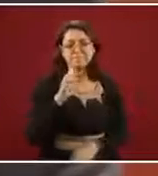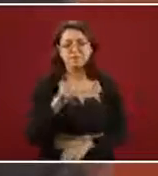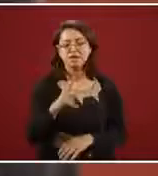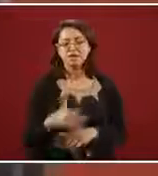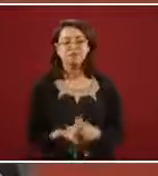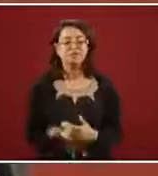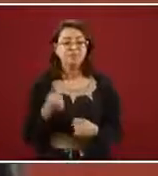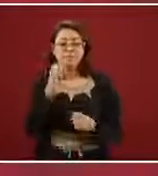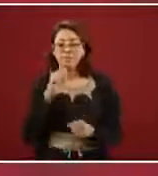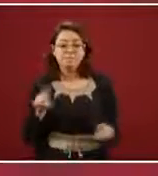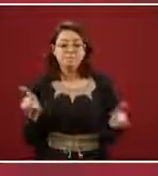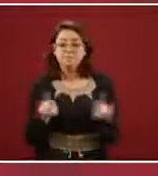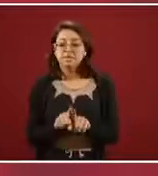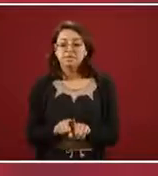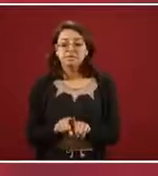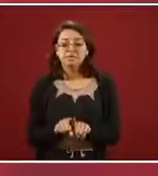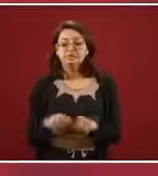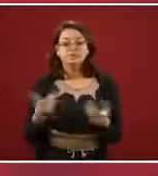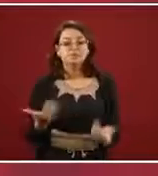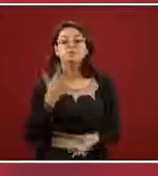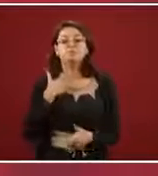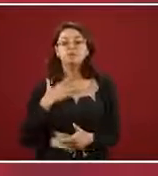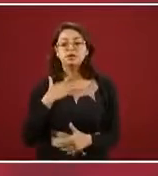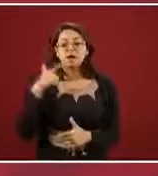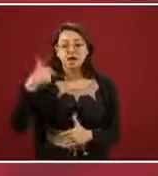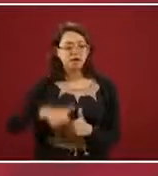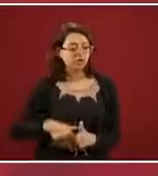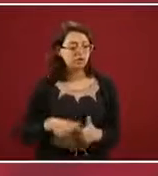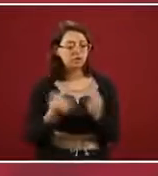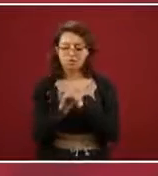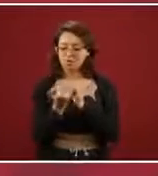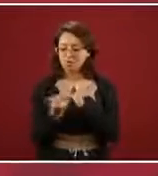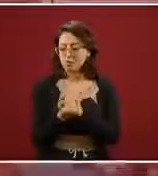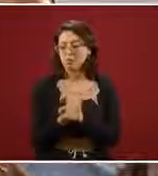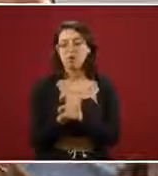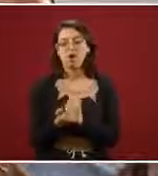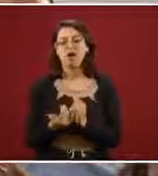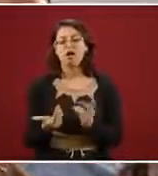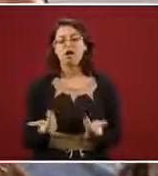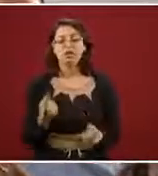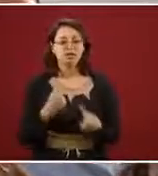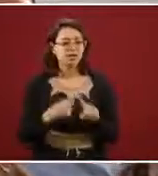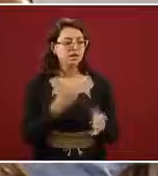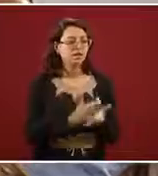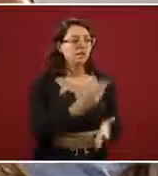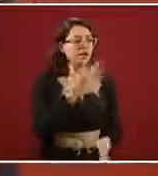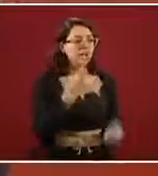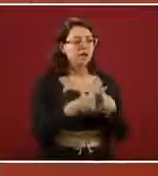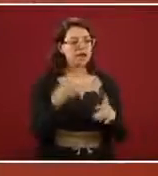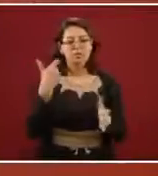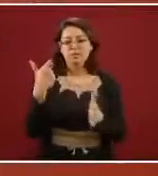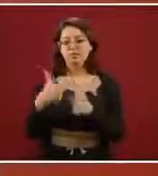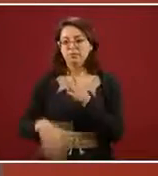que pasa en el quién es quién en las gasolinas y